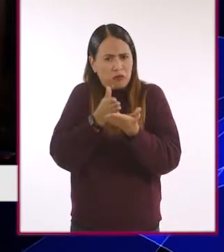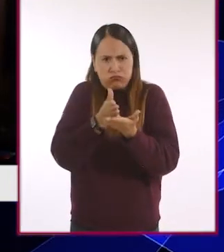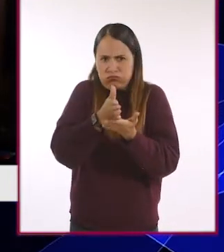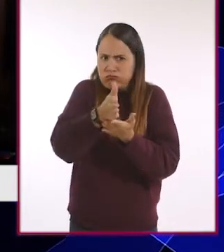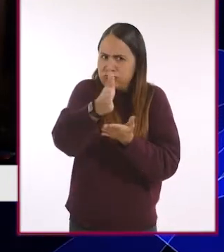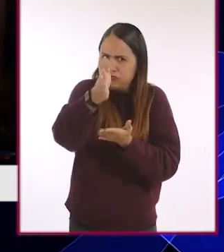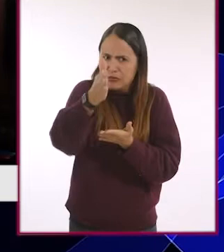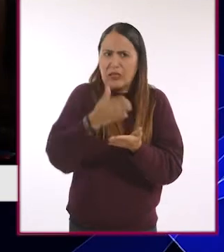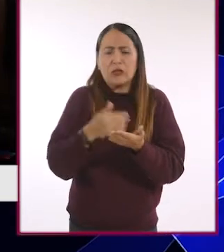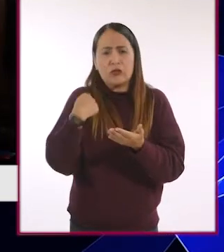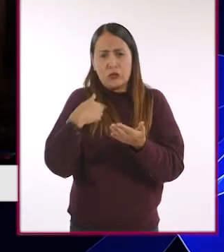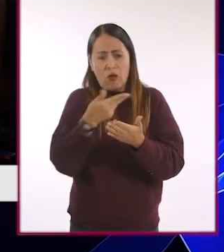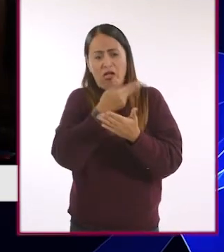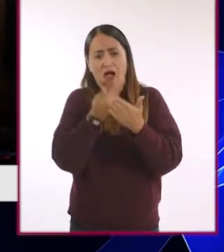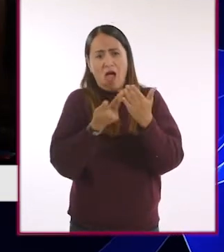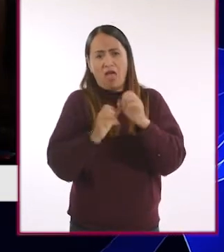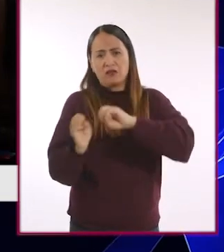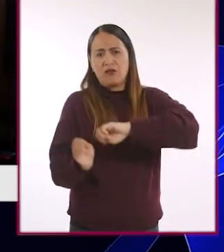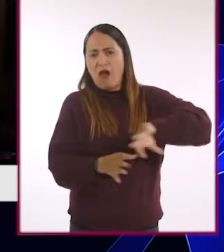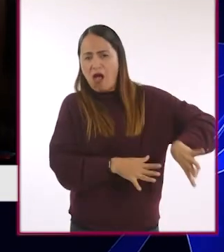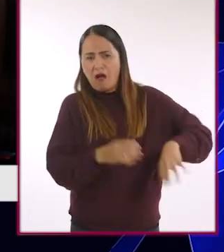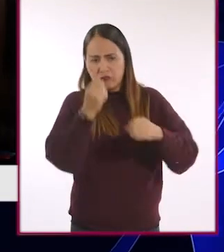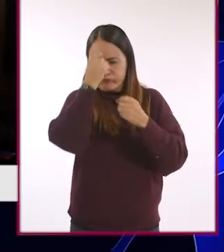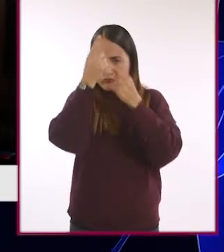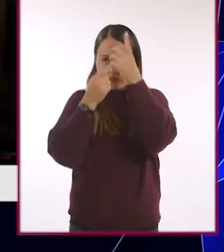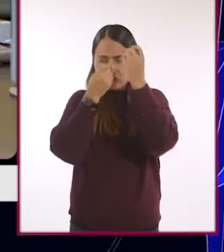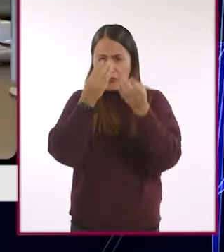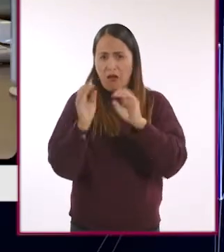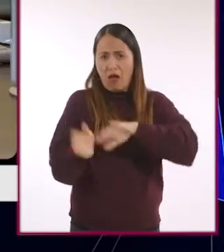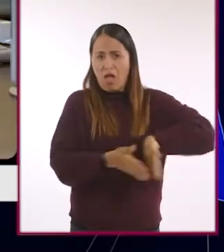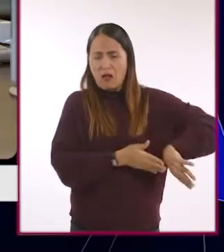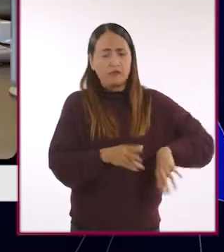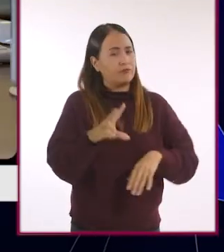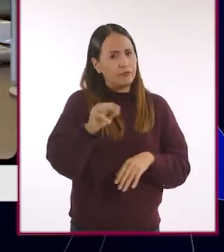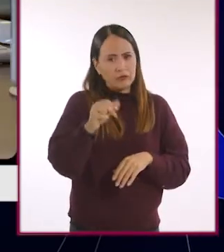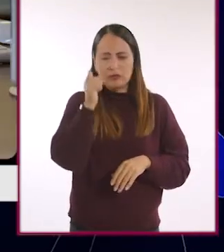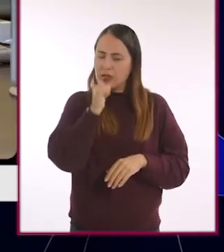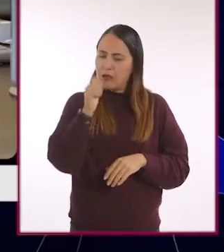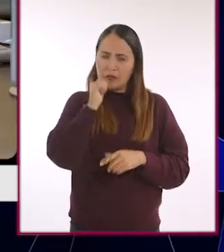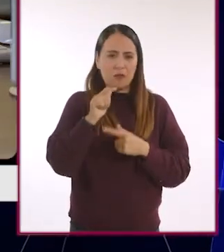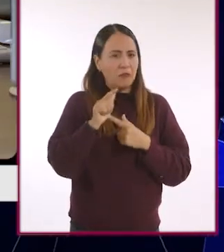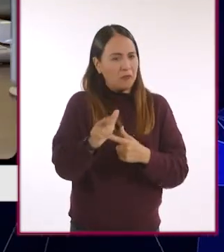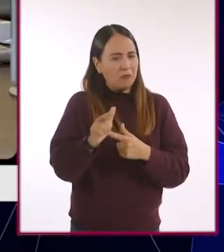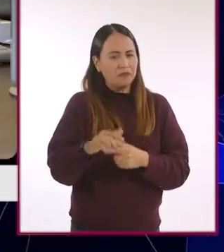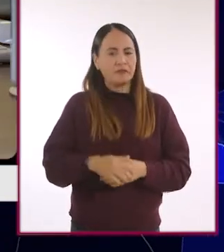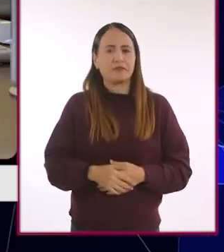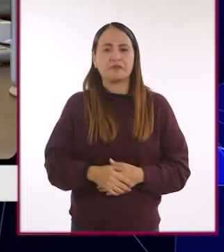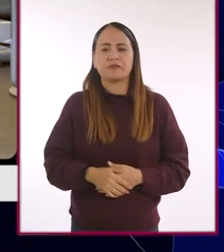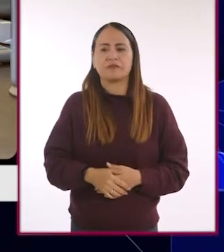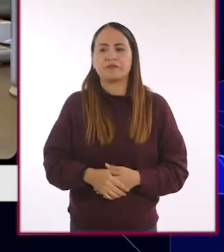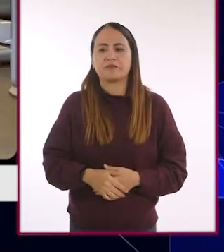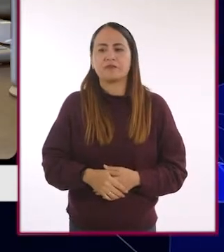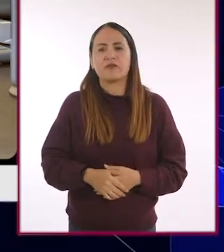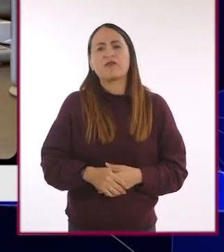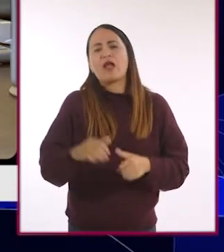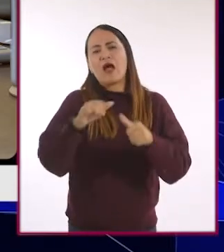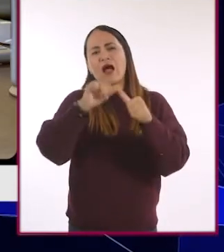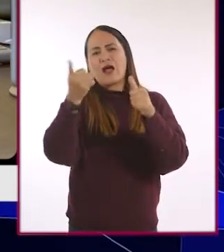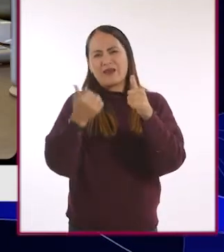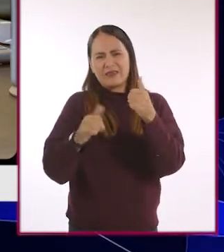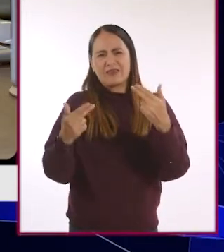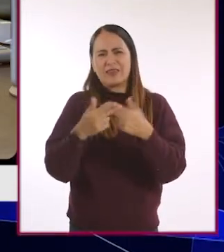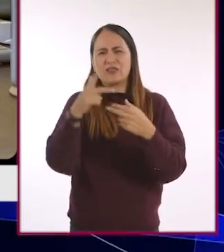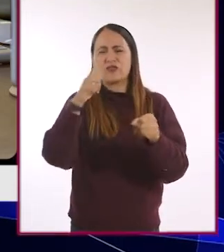¿no? Pero pues nunca dejé de dibujar, nunca dejé de crear cosas. Perfecto. Oye, ¿qué artistas nacionales o